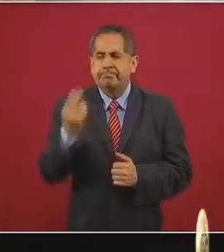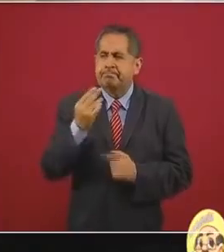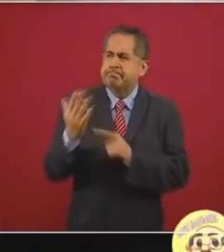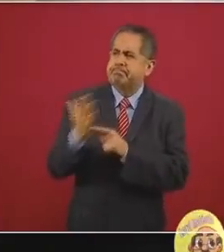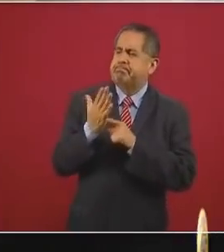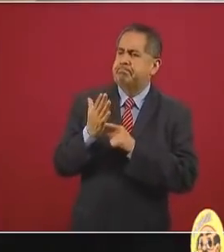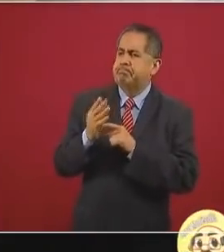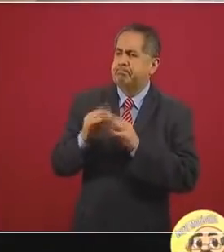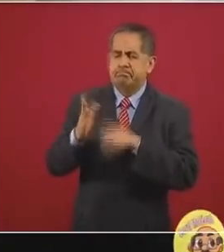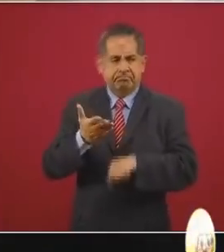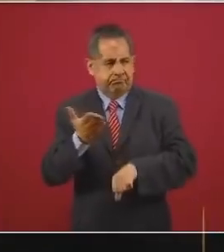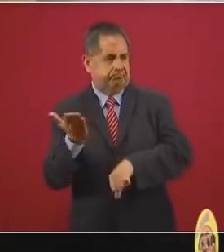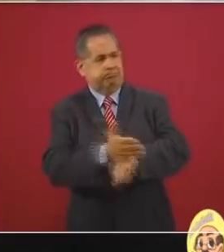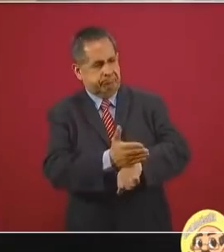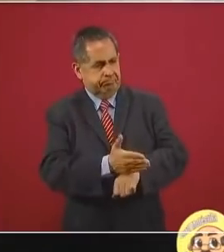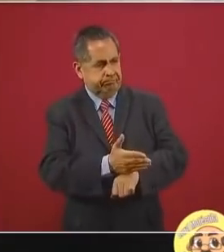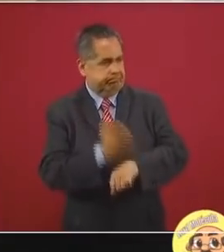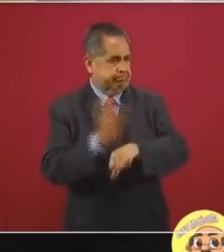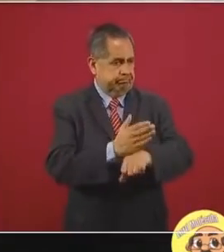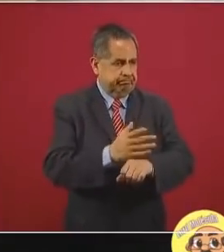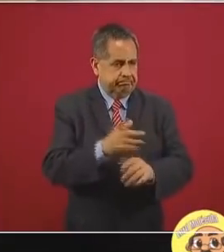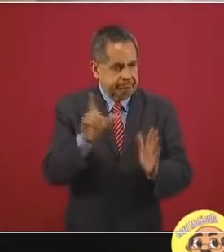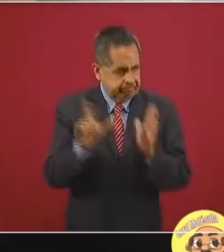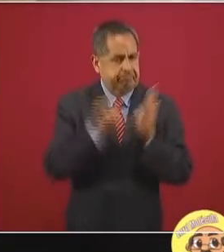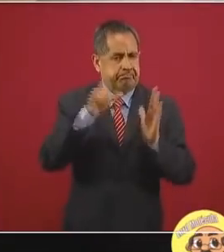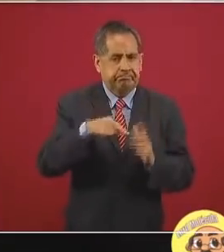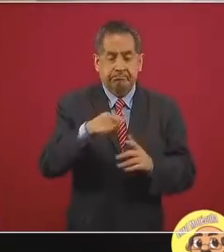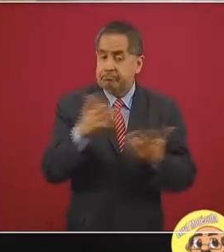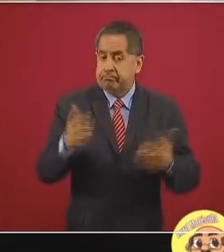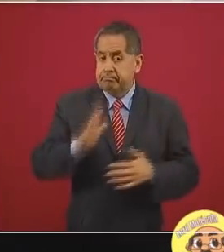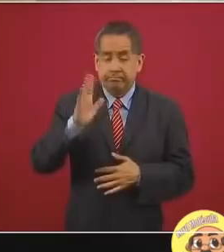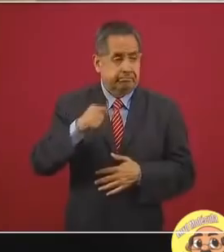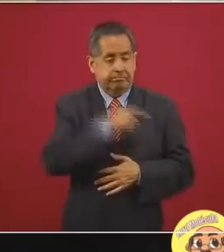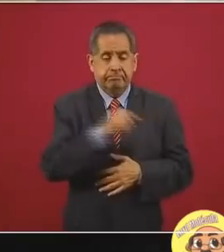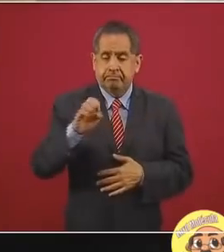ejemplos de escarmientos, y todo parece que el señor Emilio